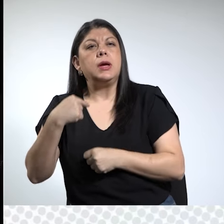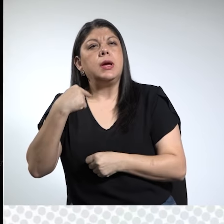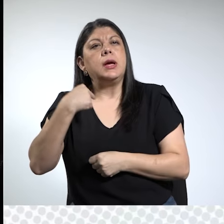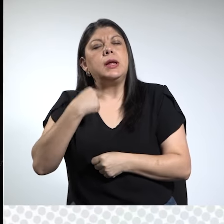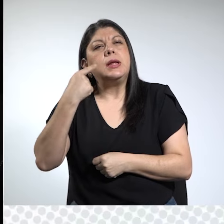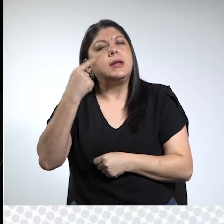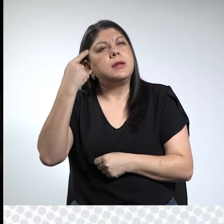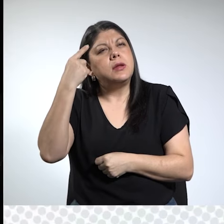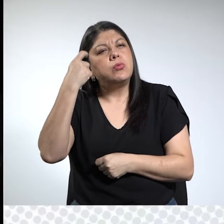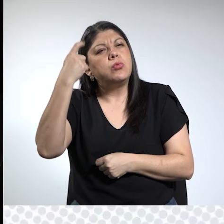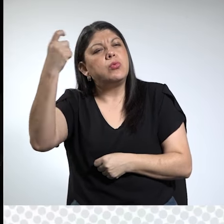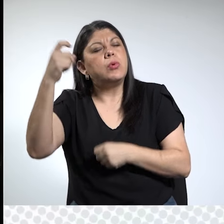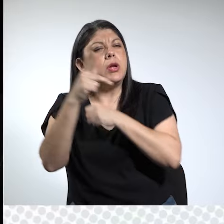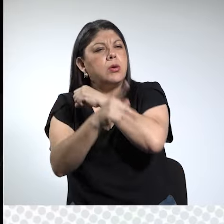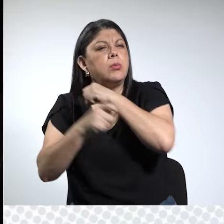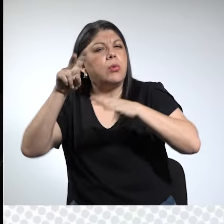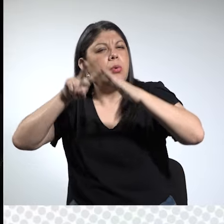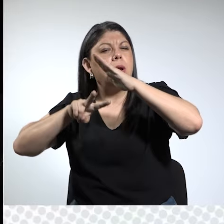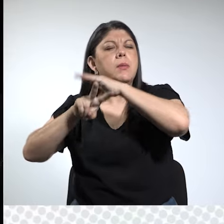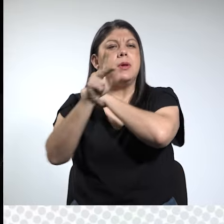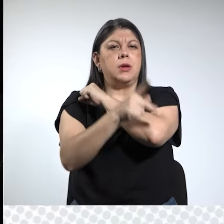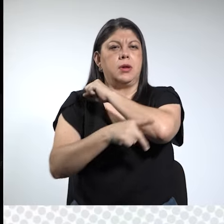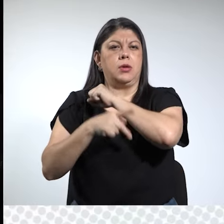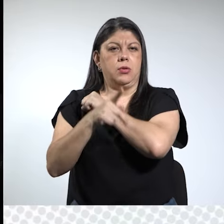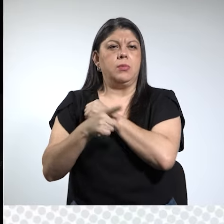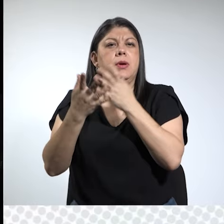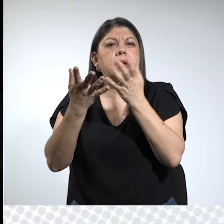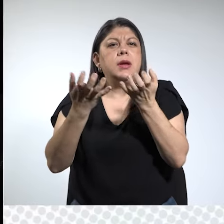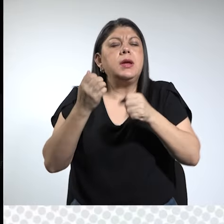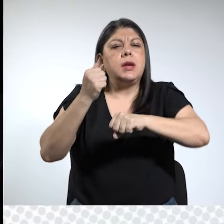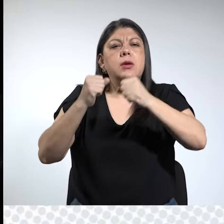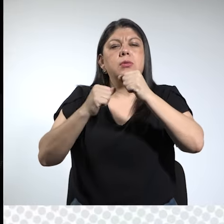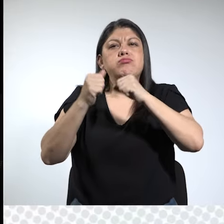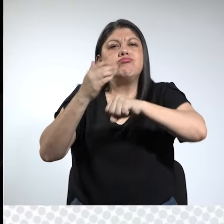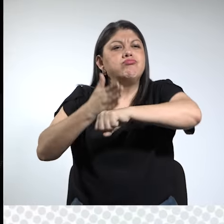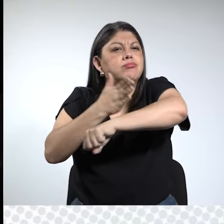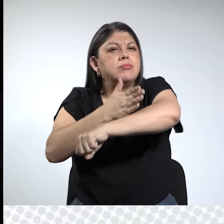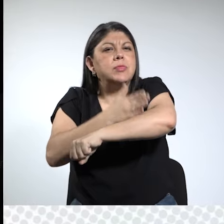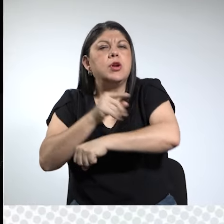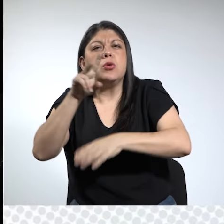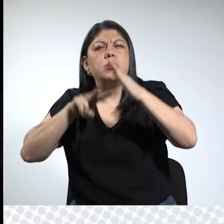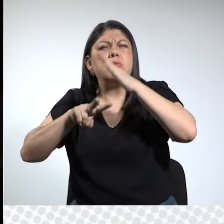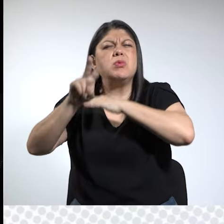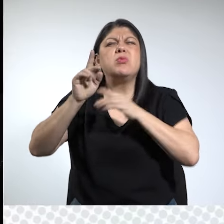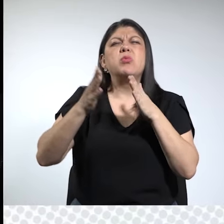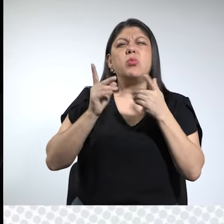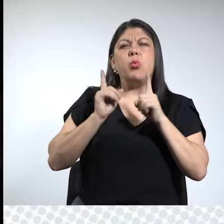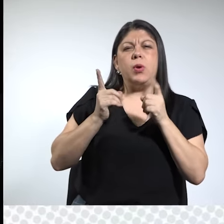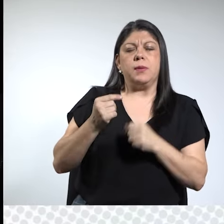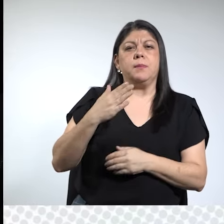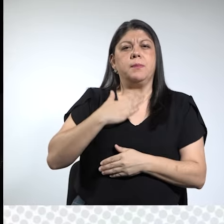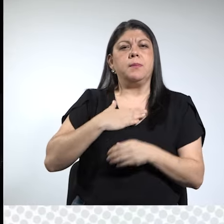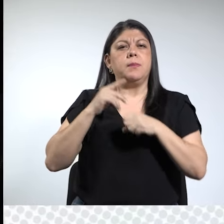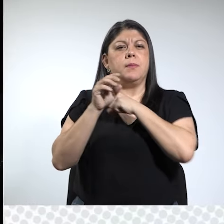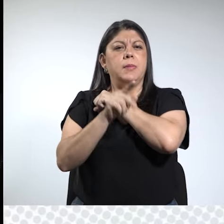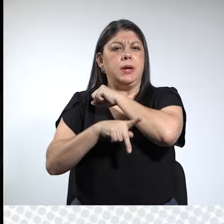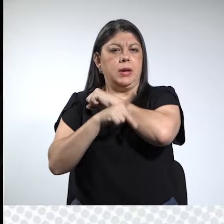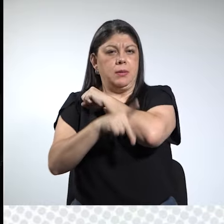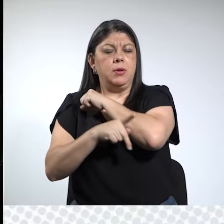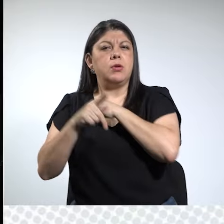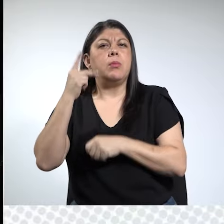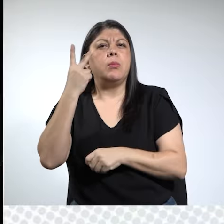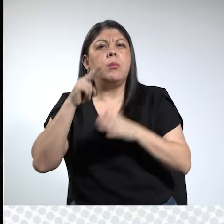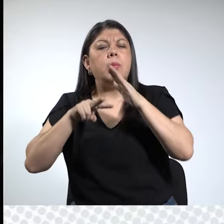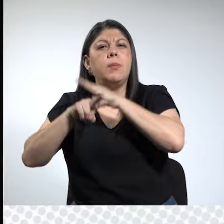una aspiración país, tienen una visión país que buscan construir. ¿Cuál es esa visión suya, don Luis? La visión país es la misma